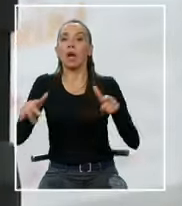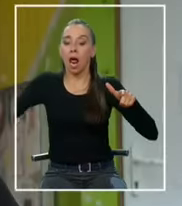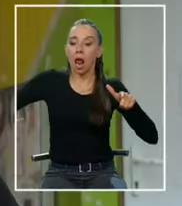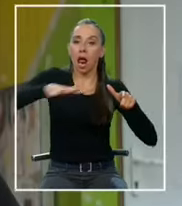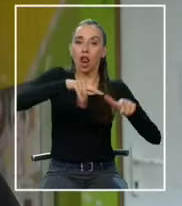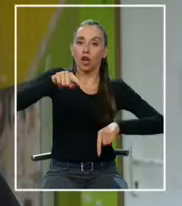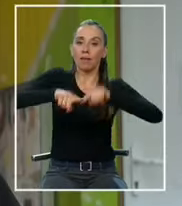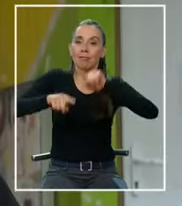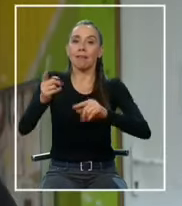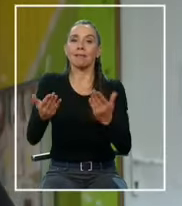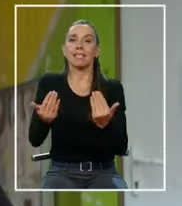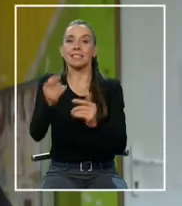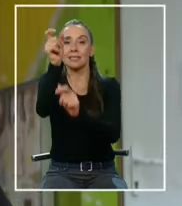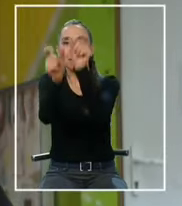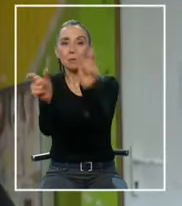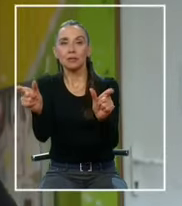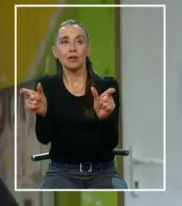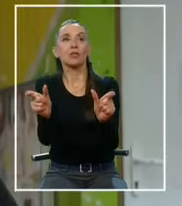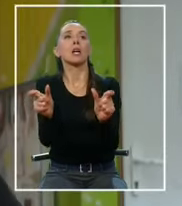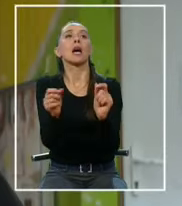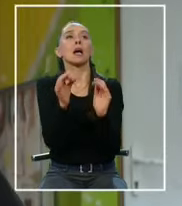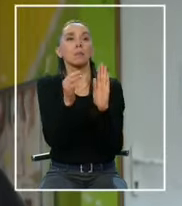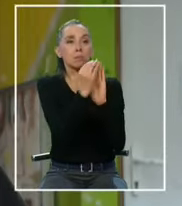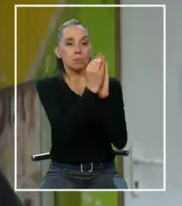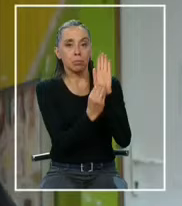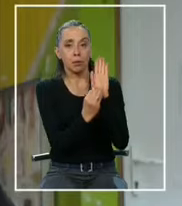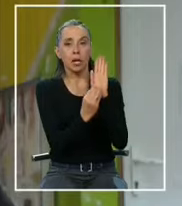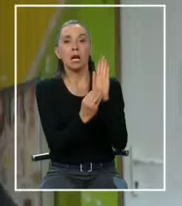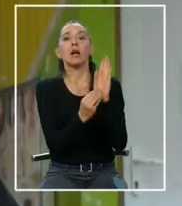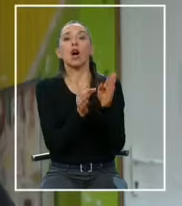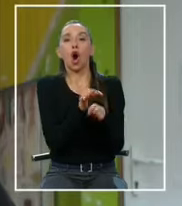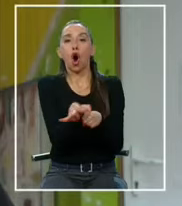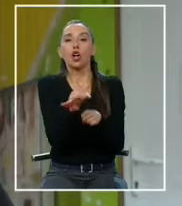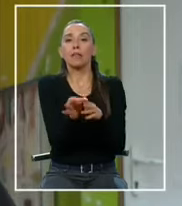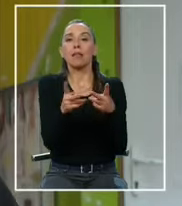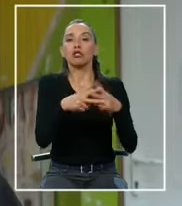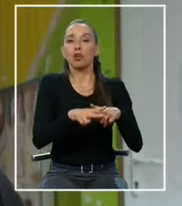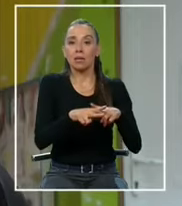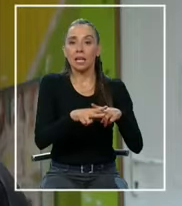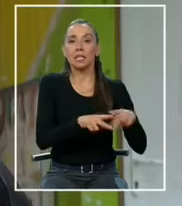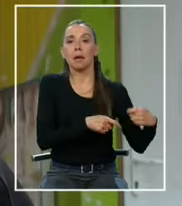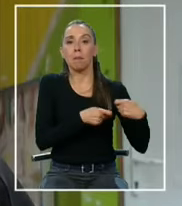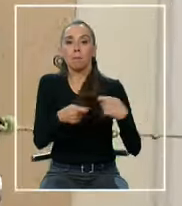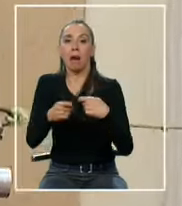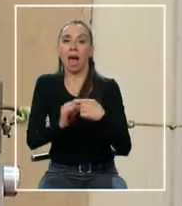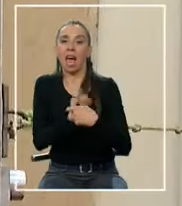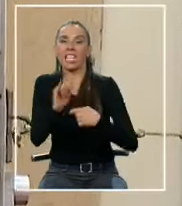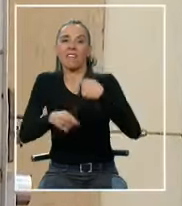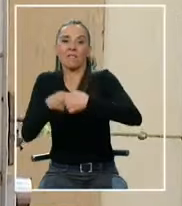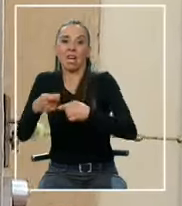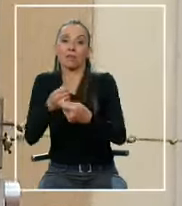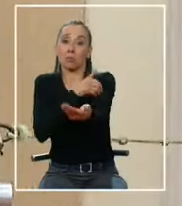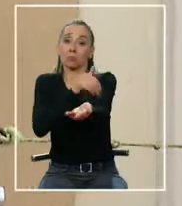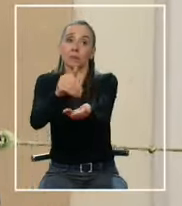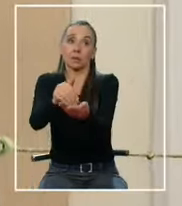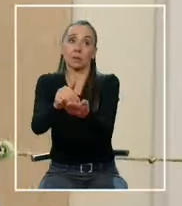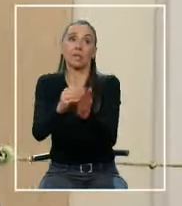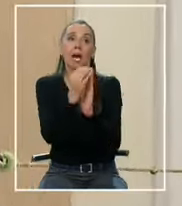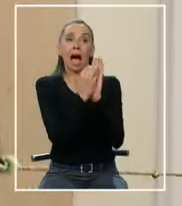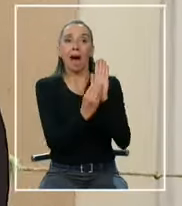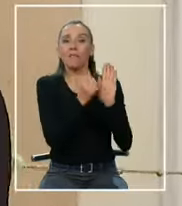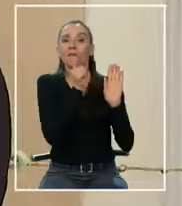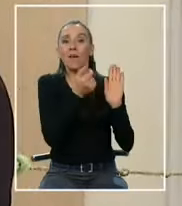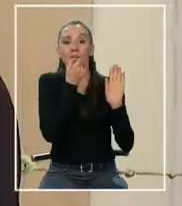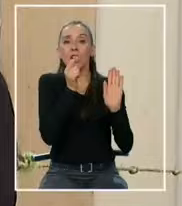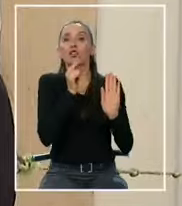territorio, conforme a los requisitos técnicos que se necesitan para llevar a cabo una inversión de esta naturaleza. Un anuncio en verde que no